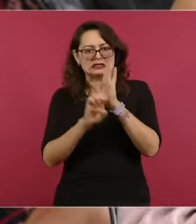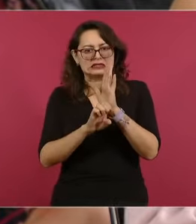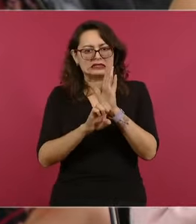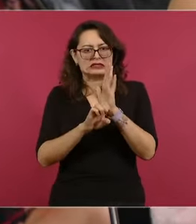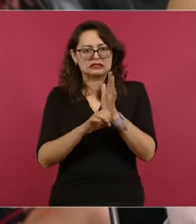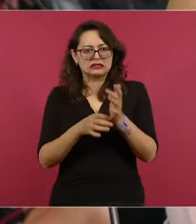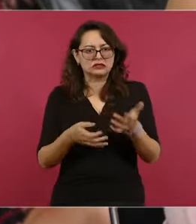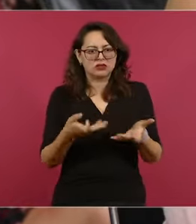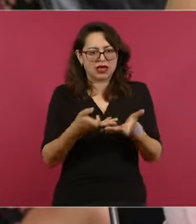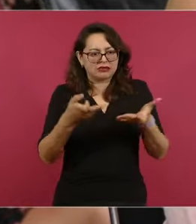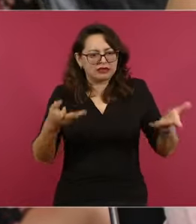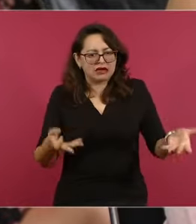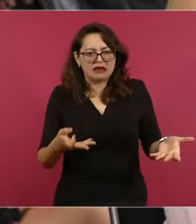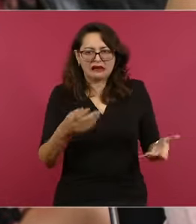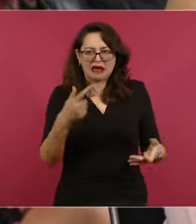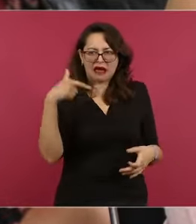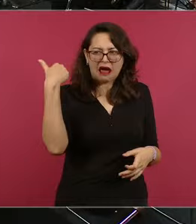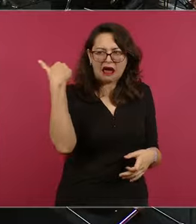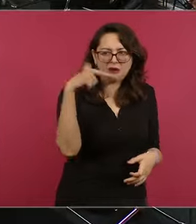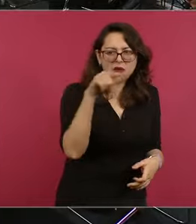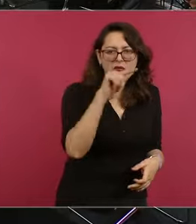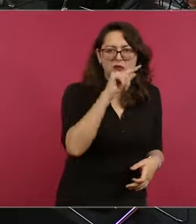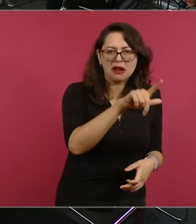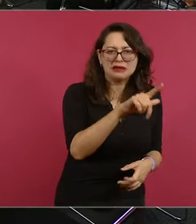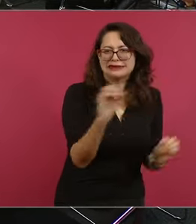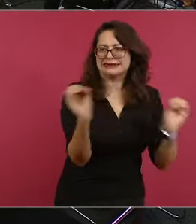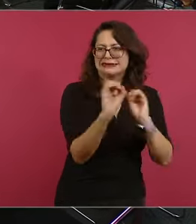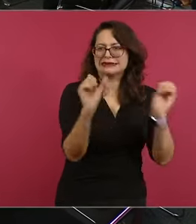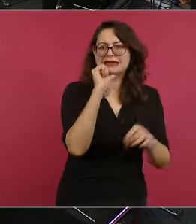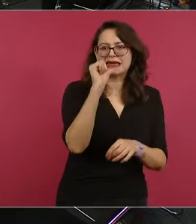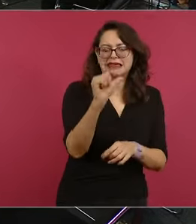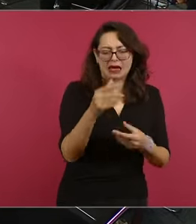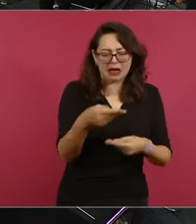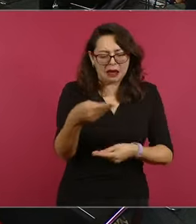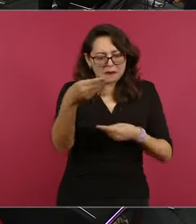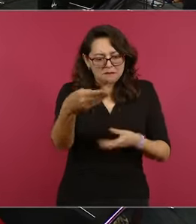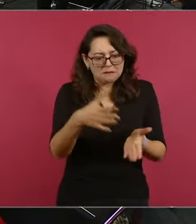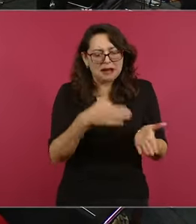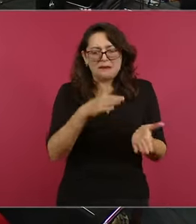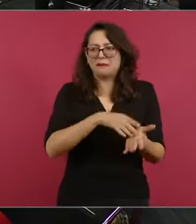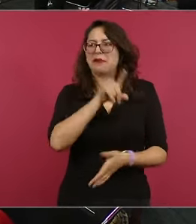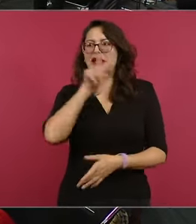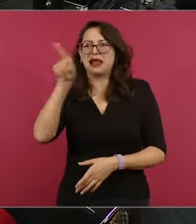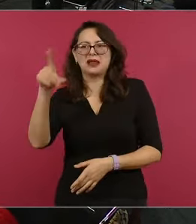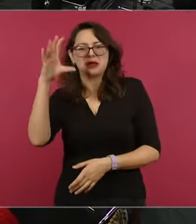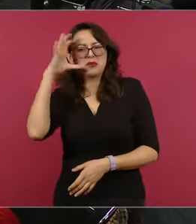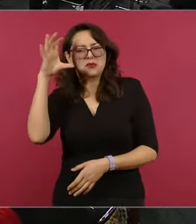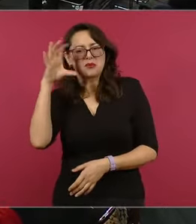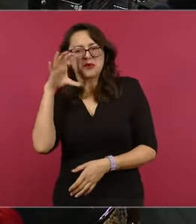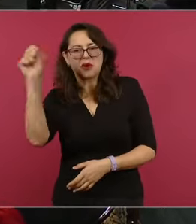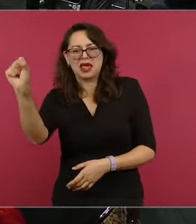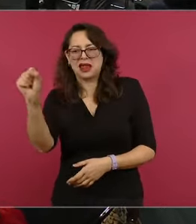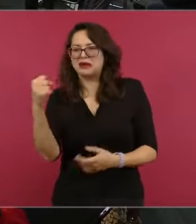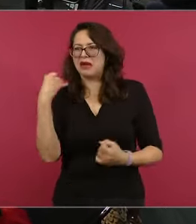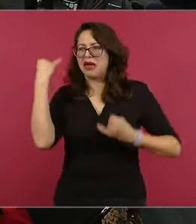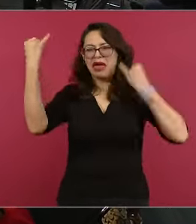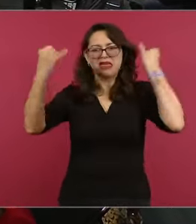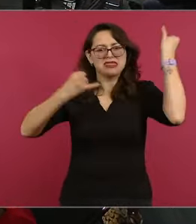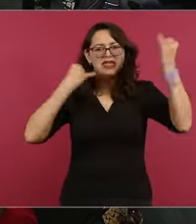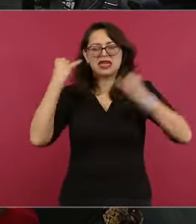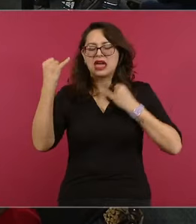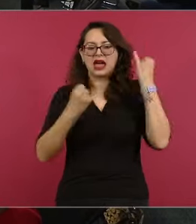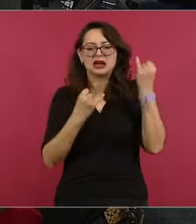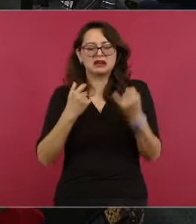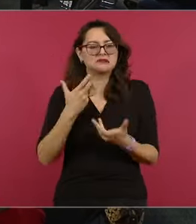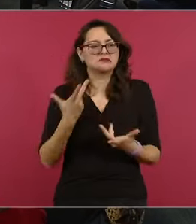de Cuernavaca, Morelos? Y este tipo de escrituras han surgido más de pequeños propietarios que